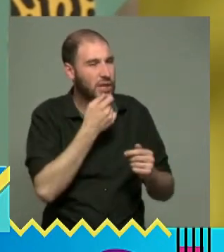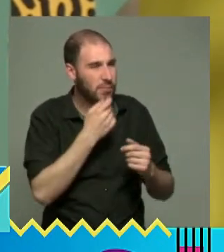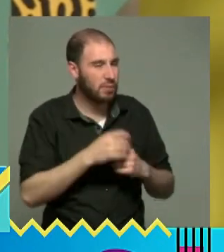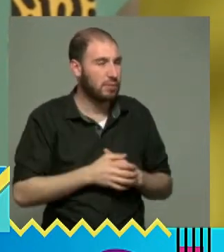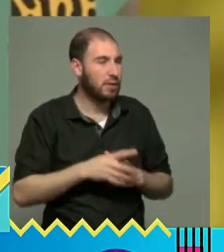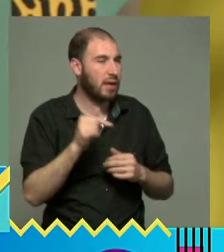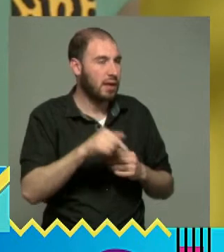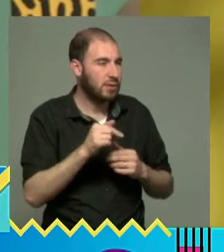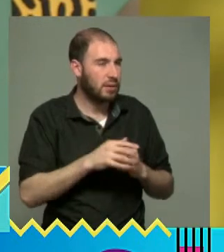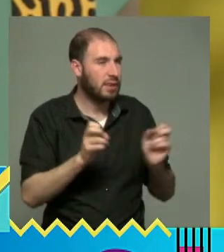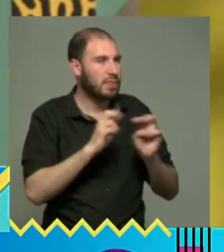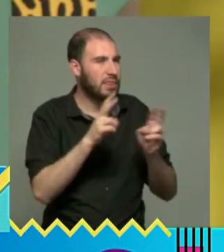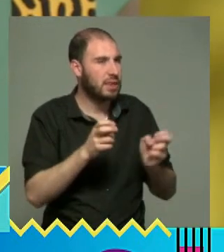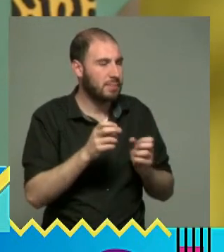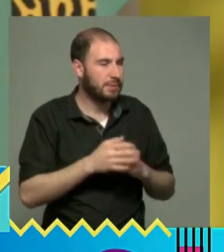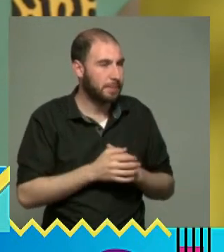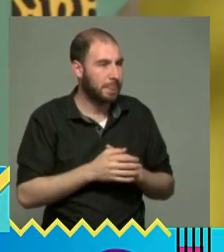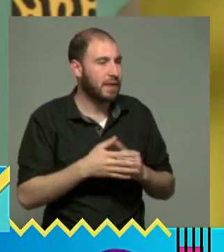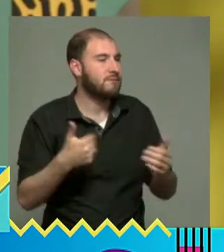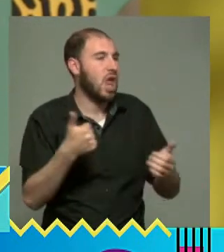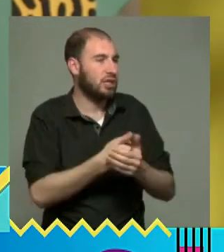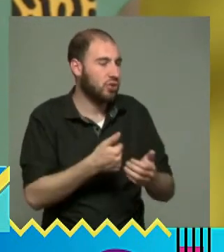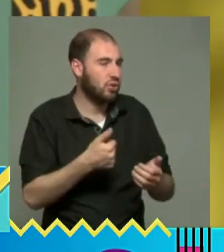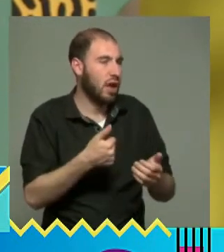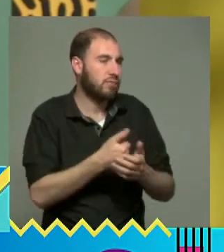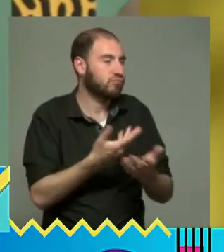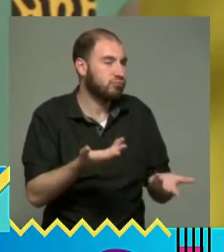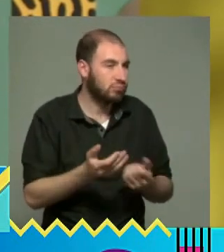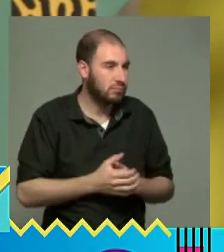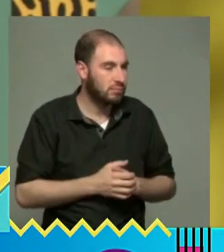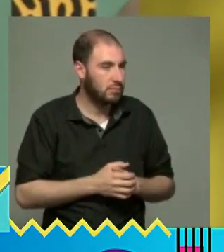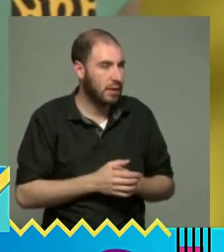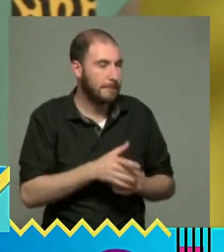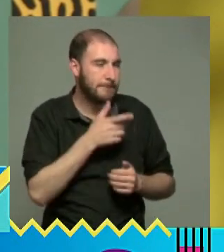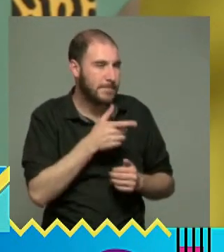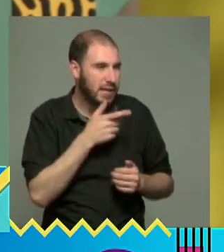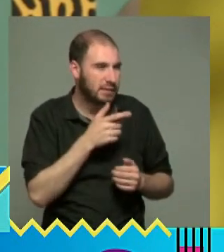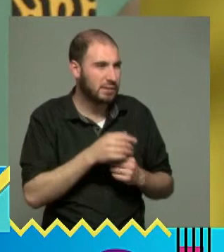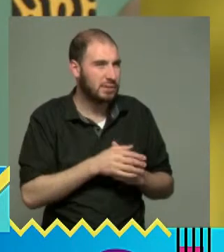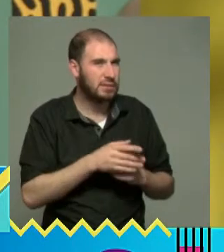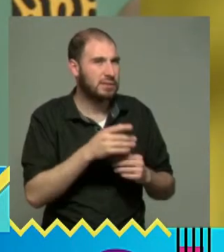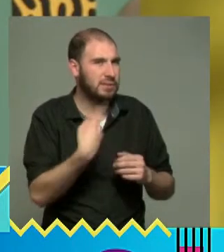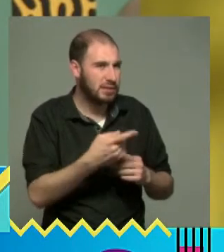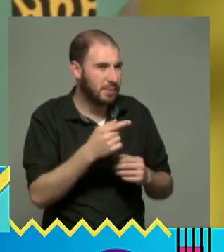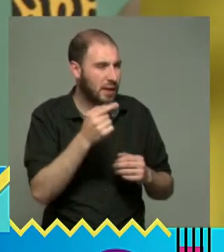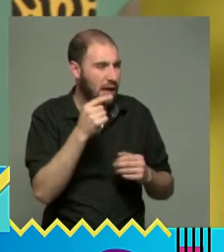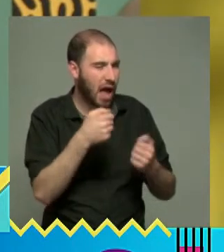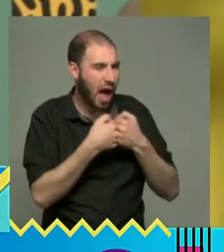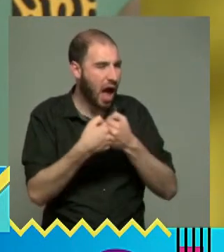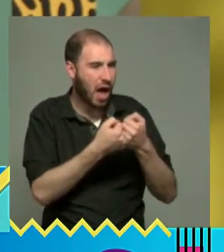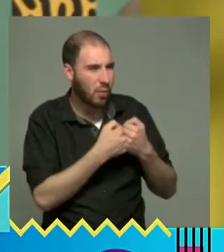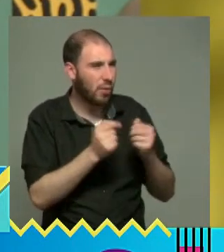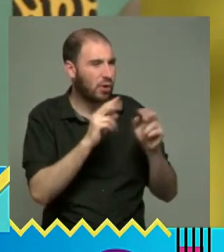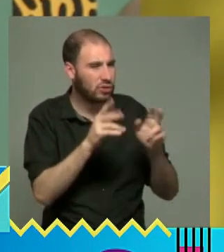donde esto tiene que ver con una cuestión de violación, de abuso. Digo, parece que van corriendo siempre el consenso alrededor de